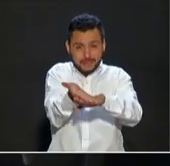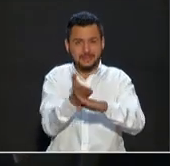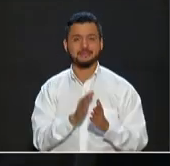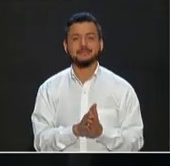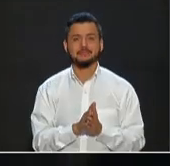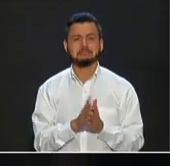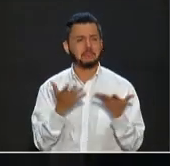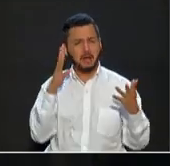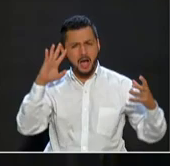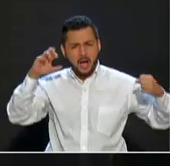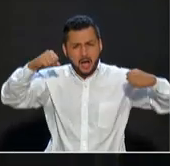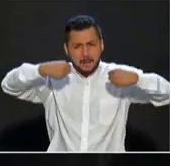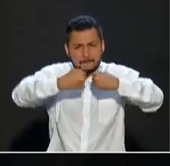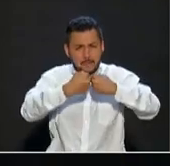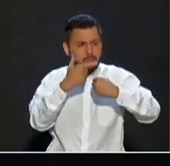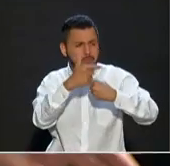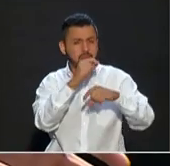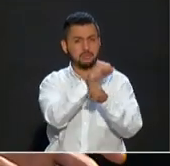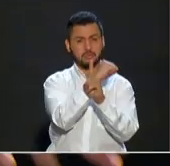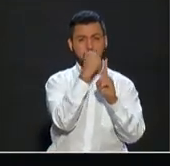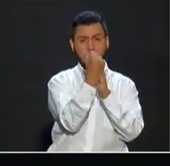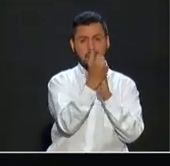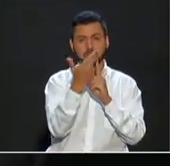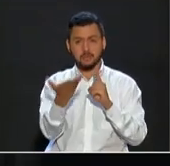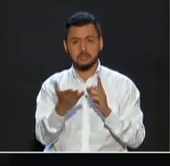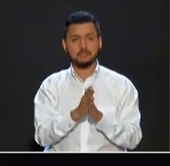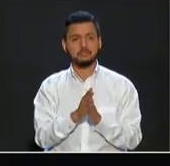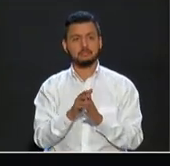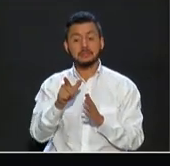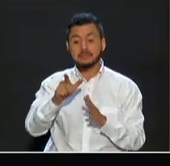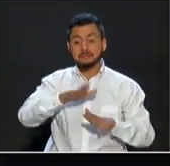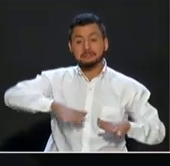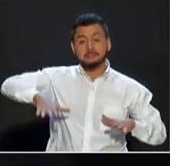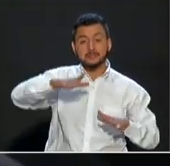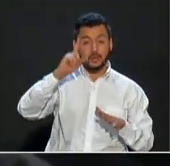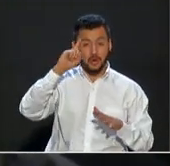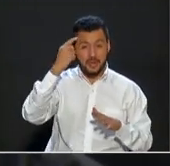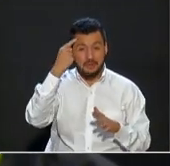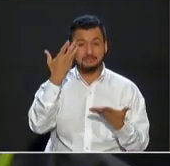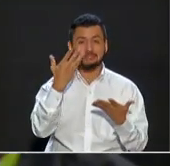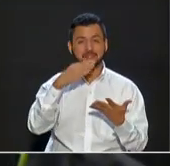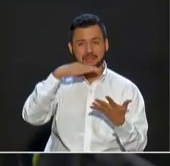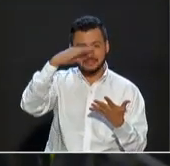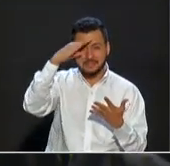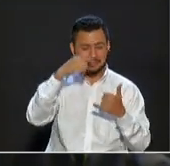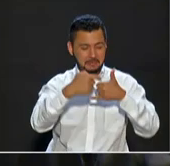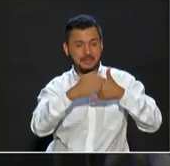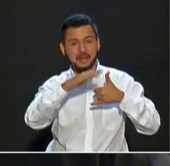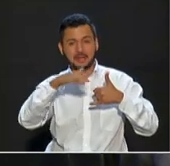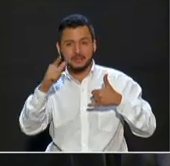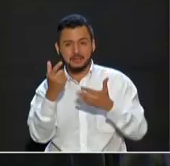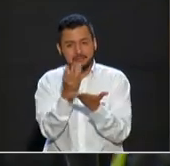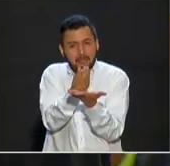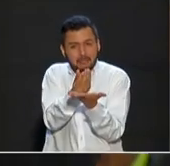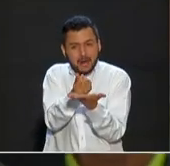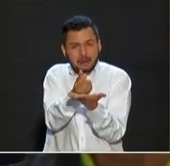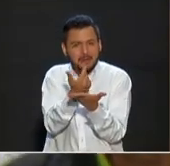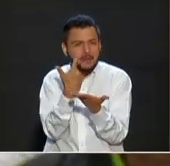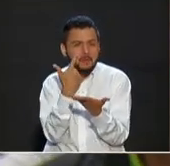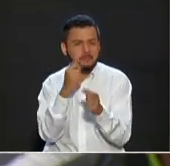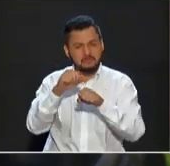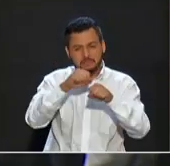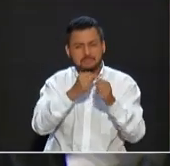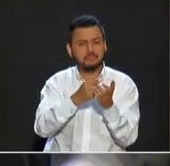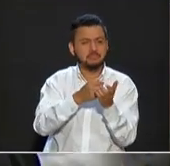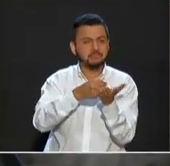que realmente aprovechemos las herramientas que ya tenemos de las vocaciones económicas de cada uno de los territorios pero garantizar trabajo desde